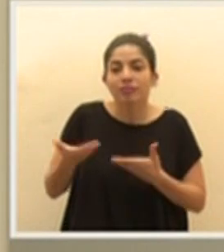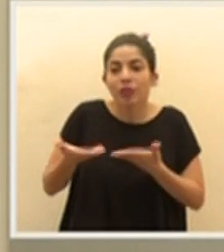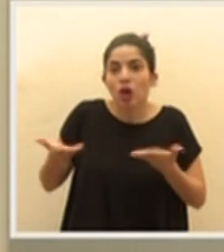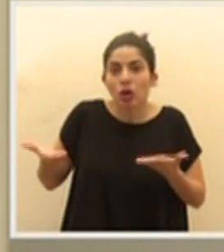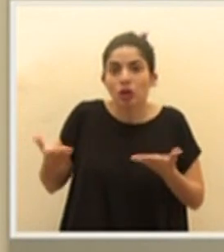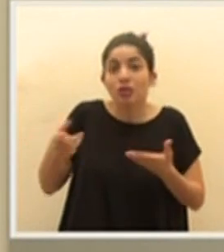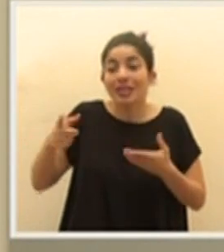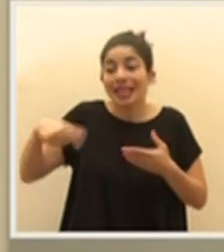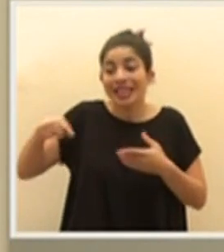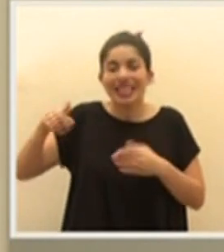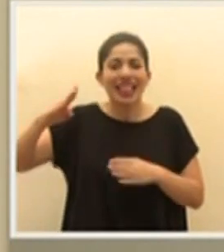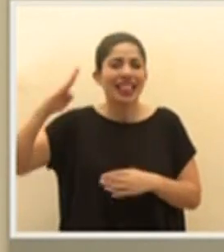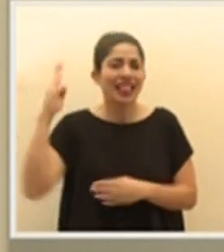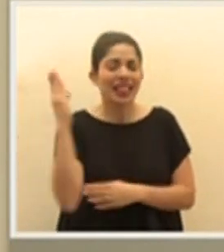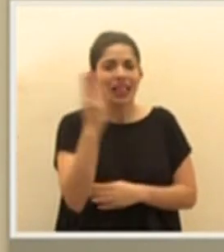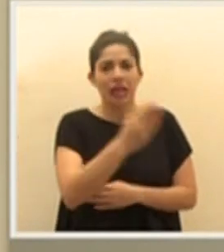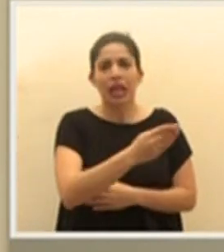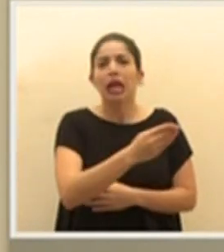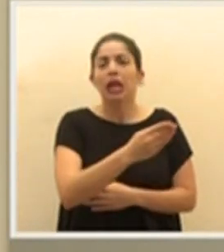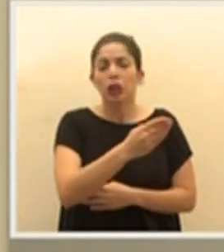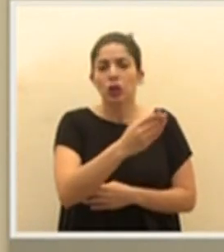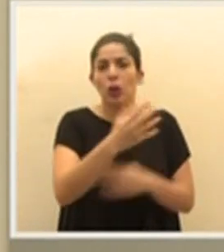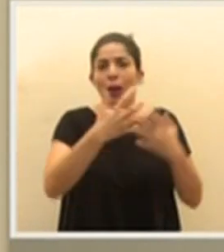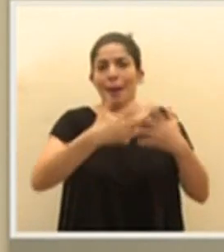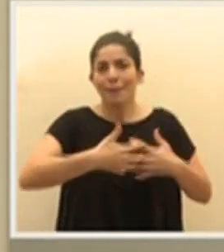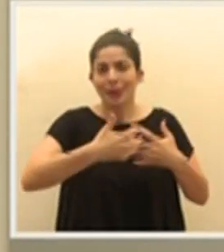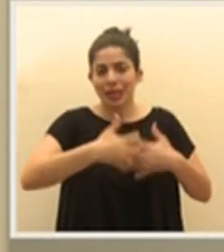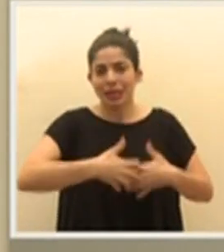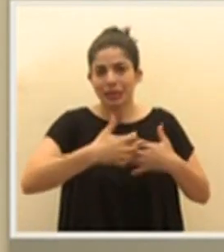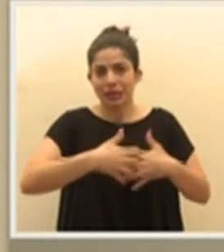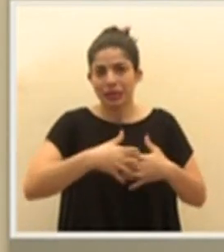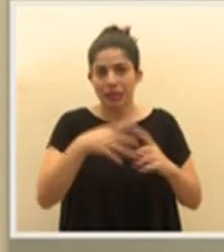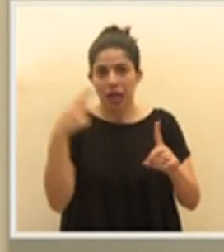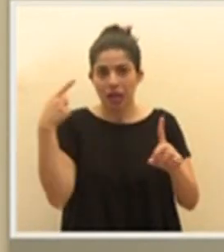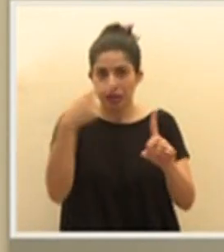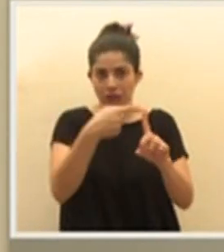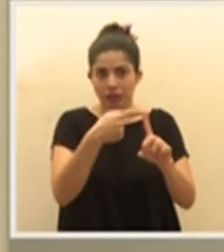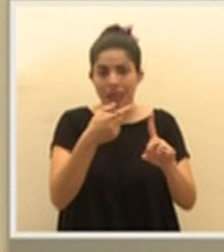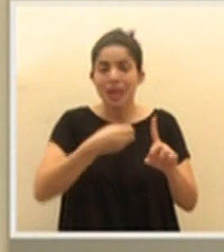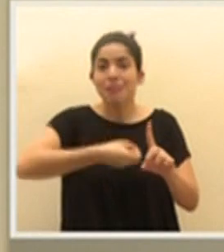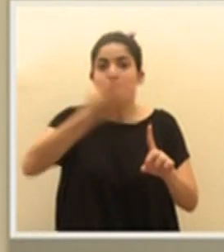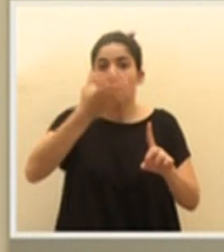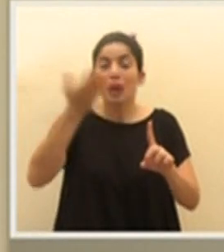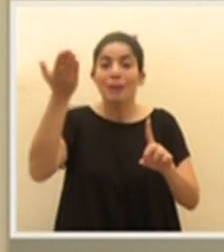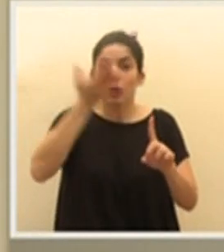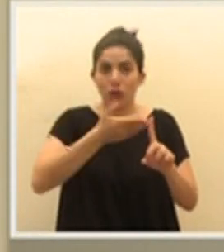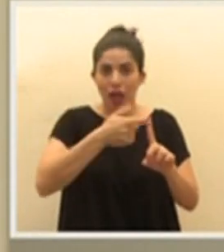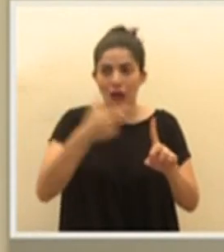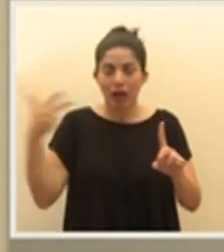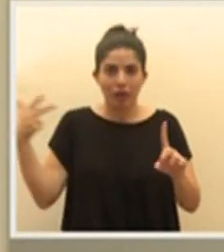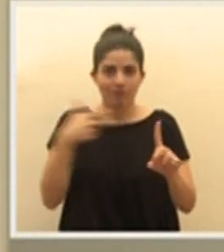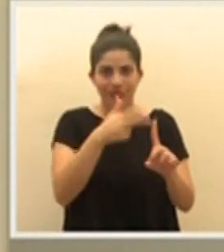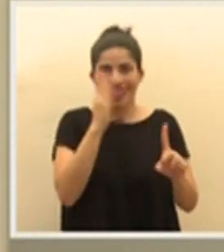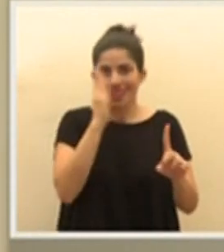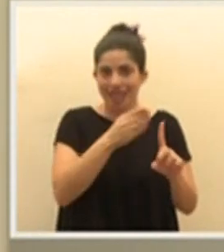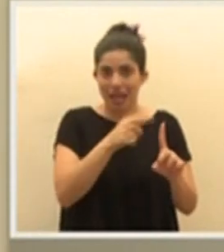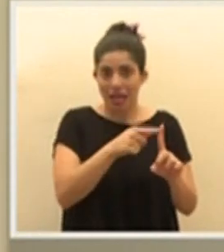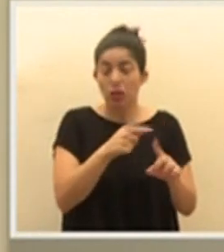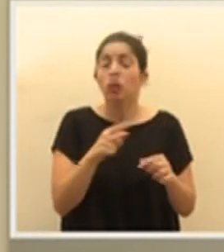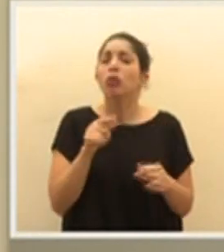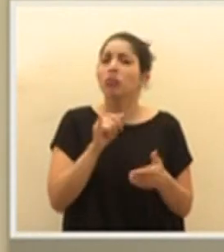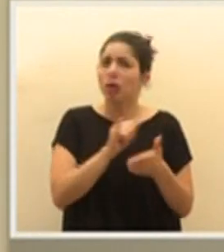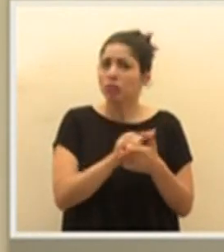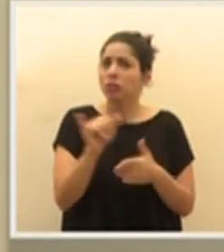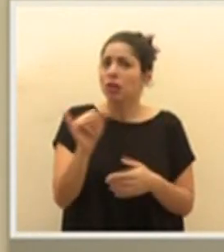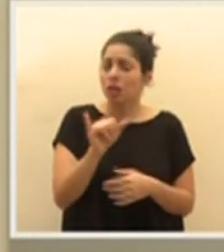bienes, fueran directamente a la empresa en cuestión importadora. Esto pues también ha